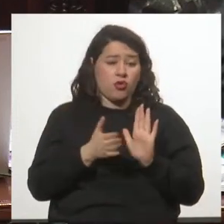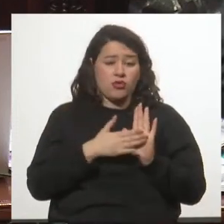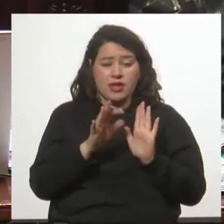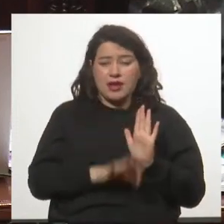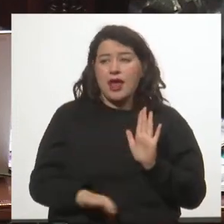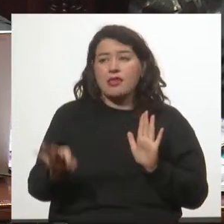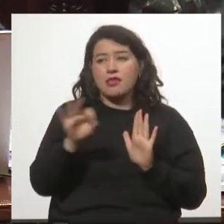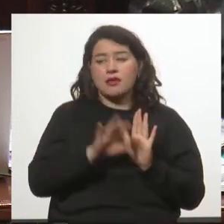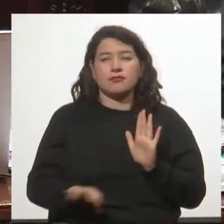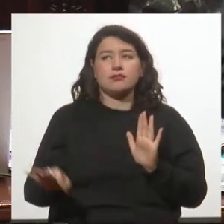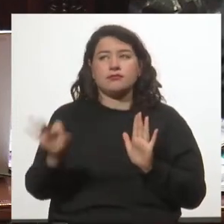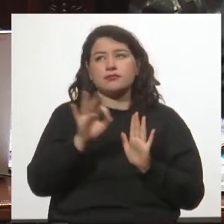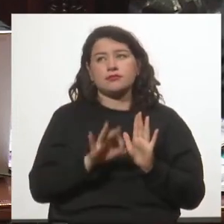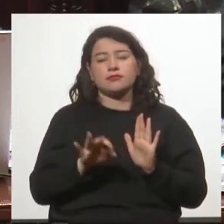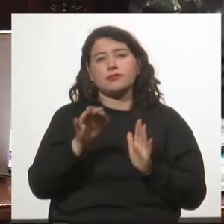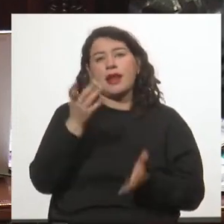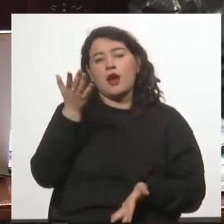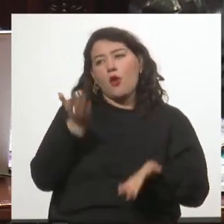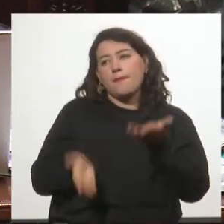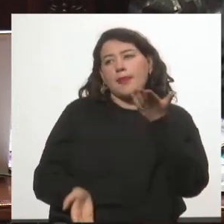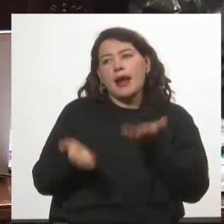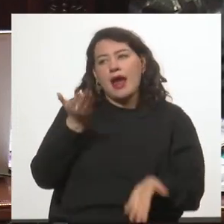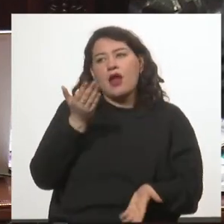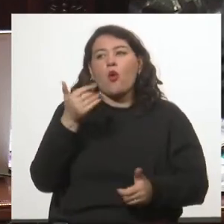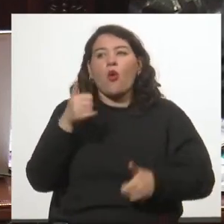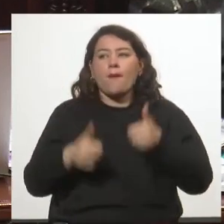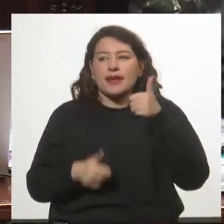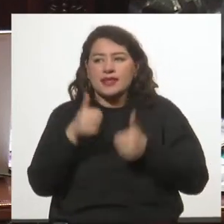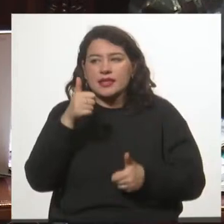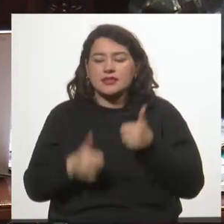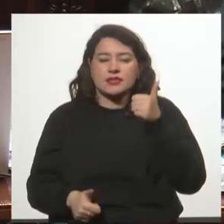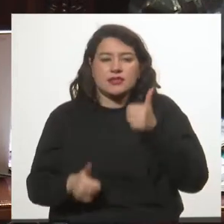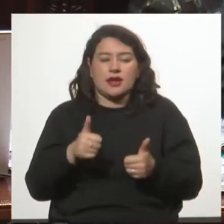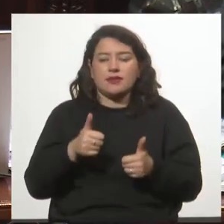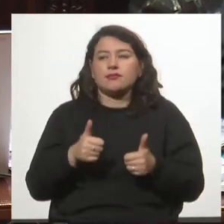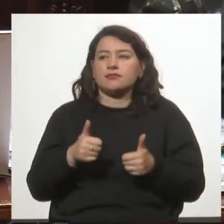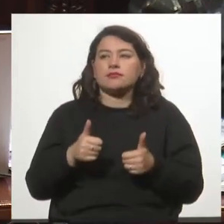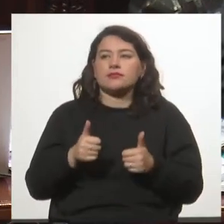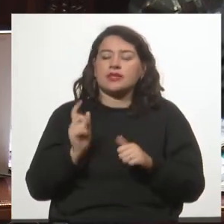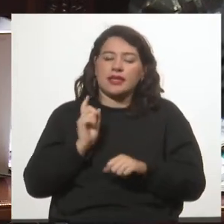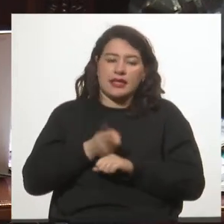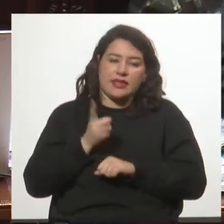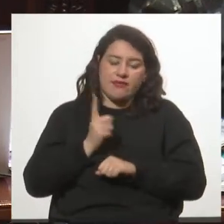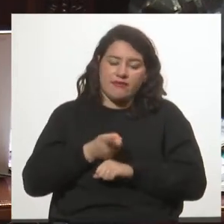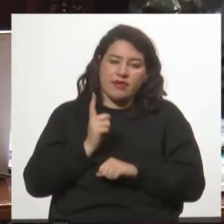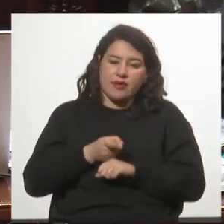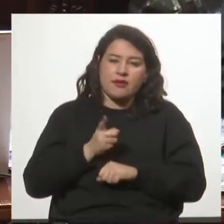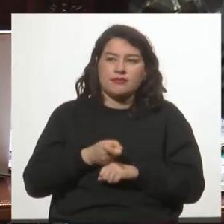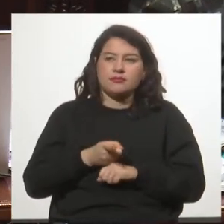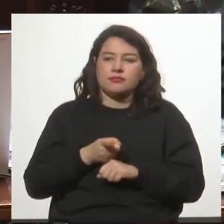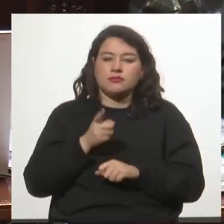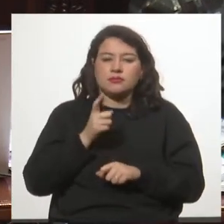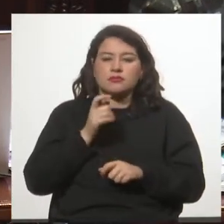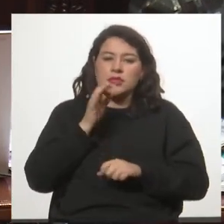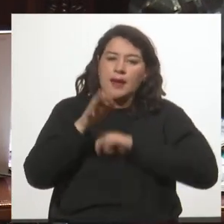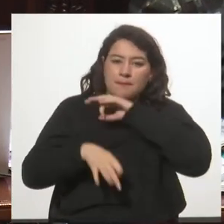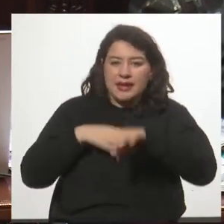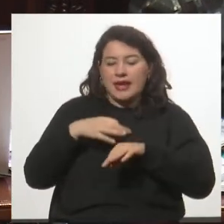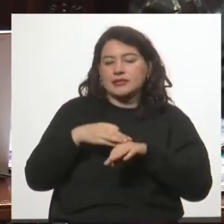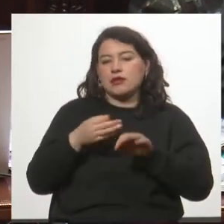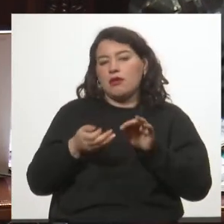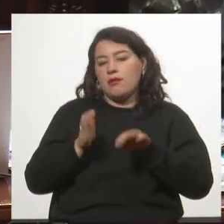elementos de comparación competencia y concurrencia que debe justificarse en una compra